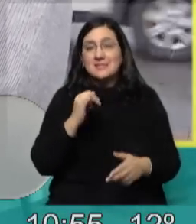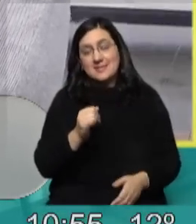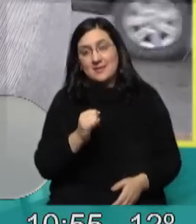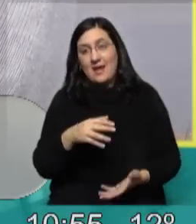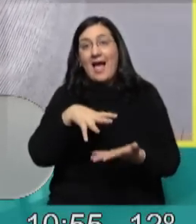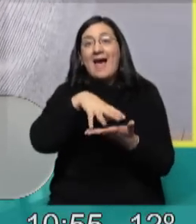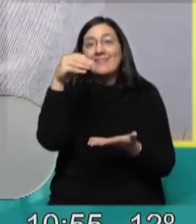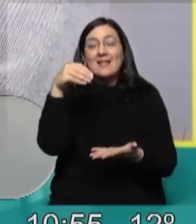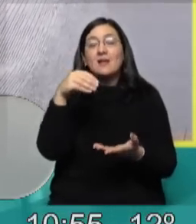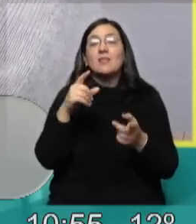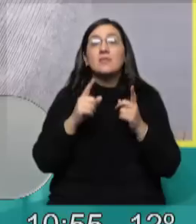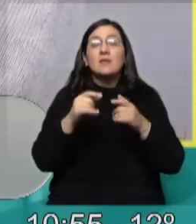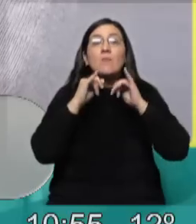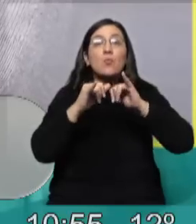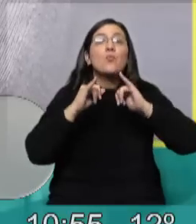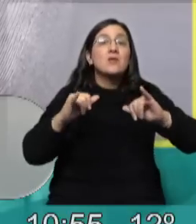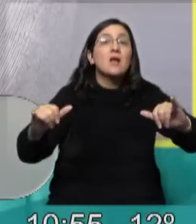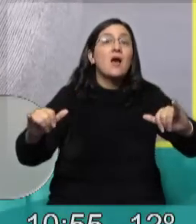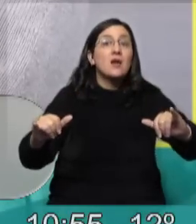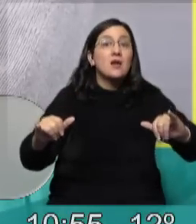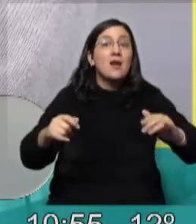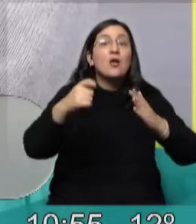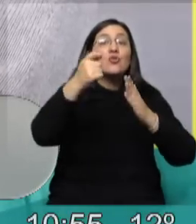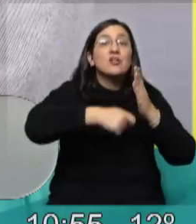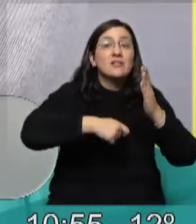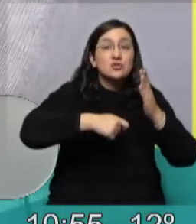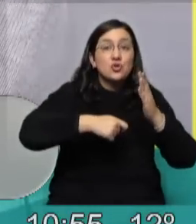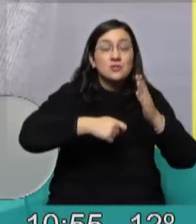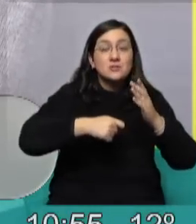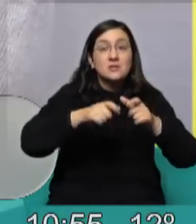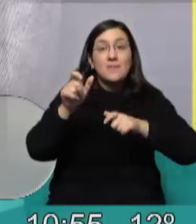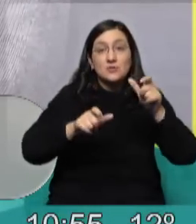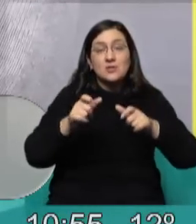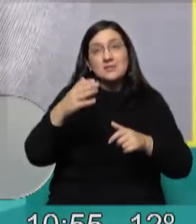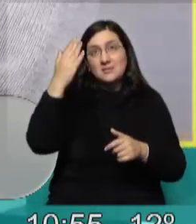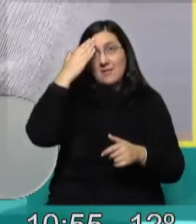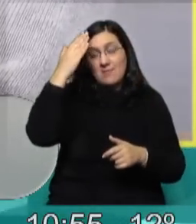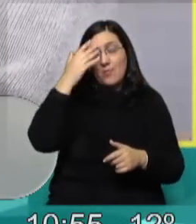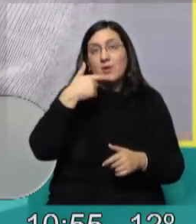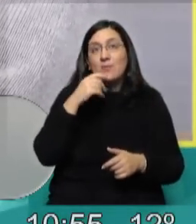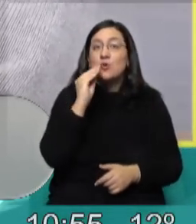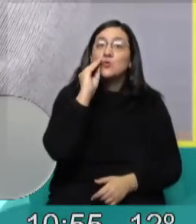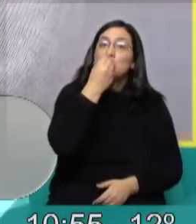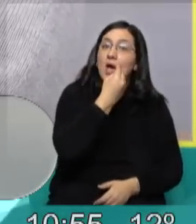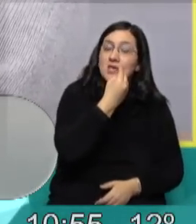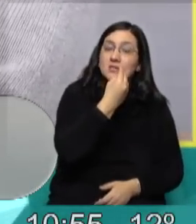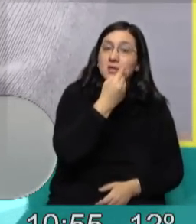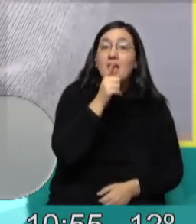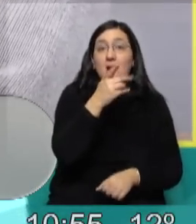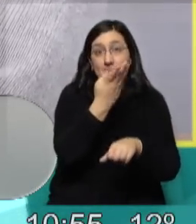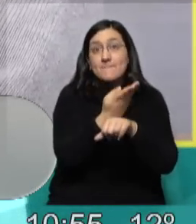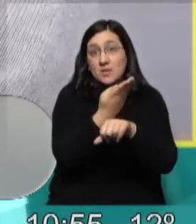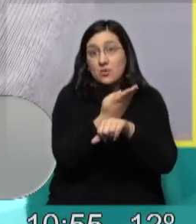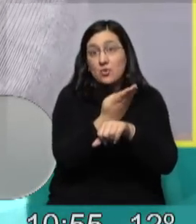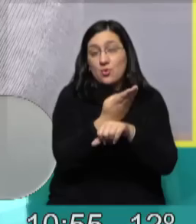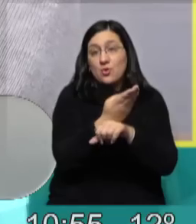Antel debería hacer públicos las contrataciones que hace de la figura. Sabemos, por ejemplo, que en el caso de Luis Suárez, él pidió